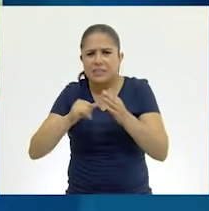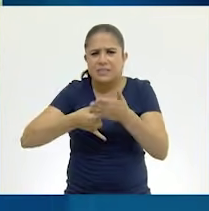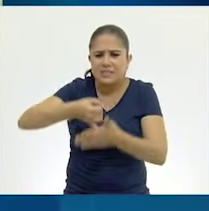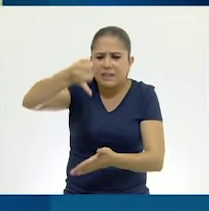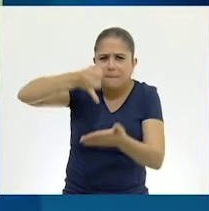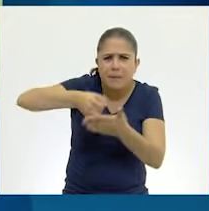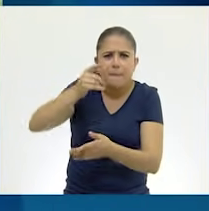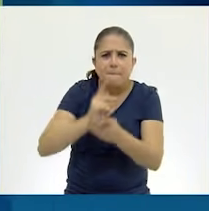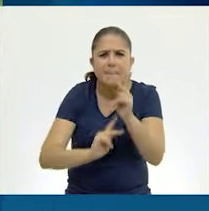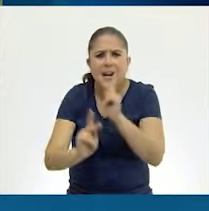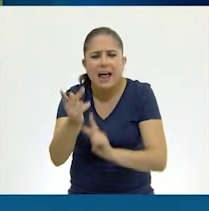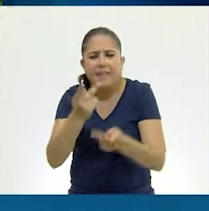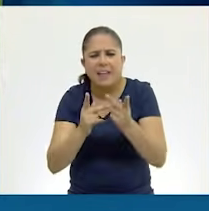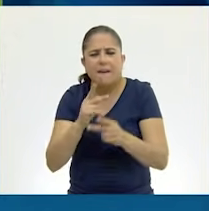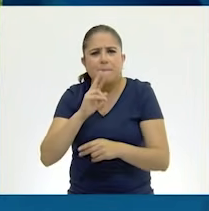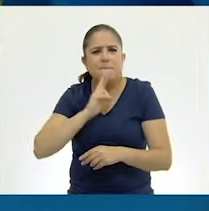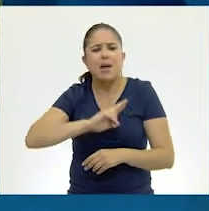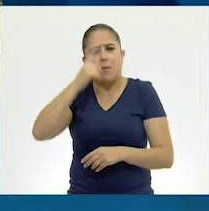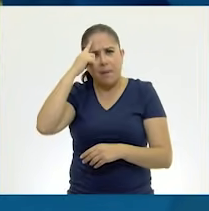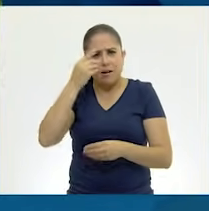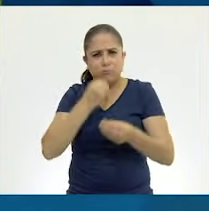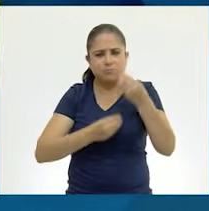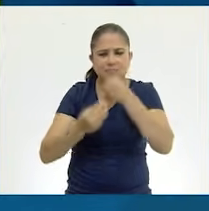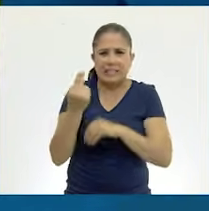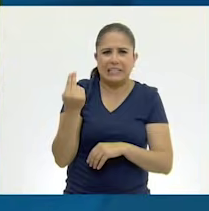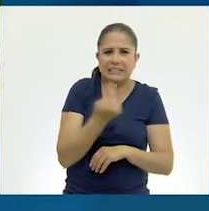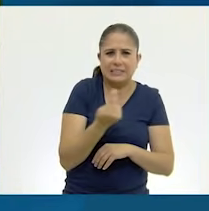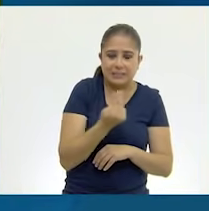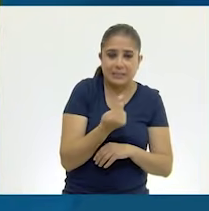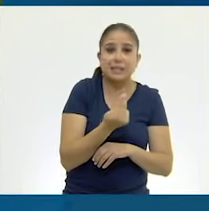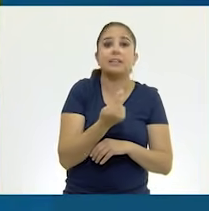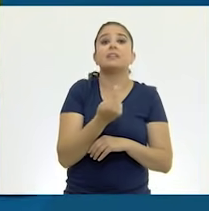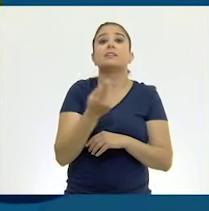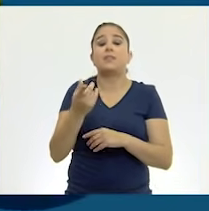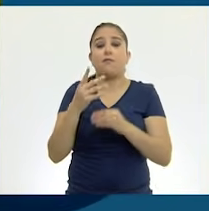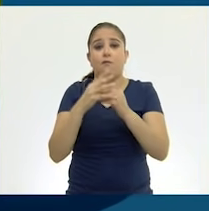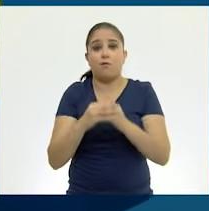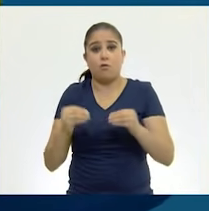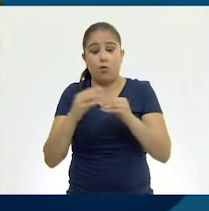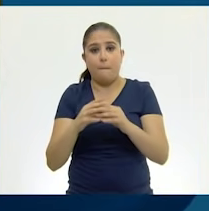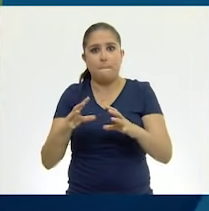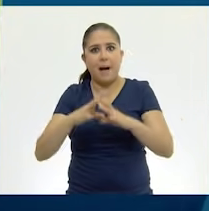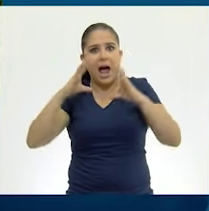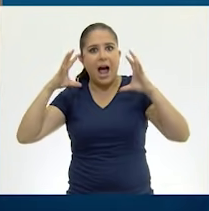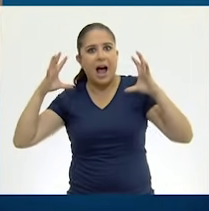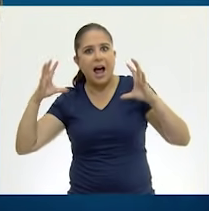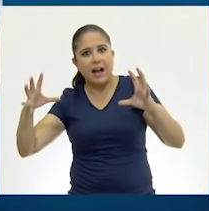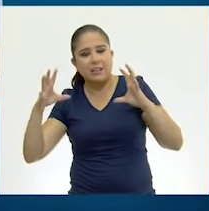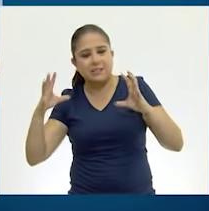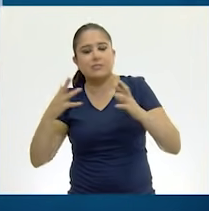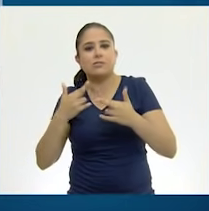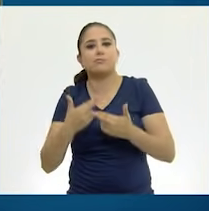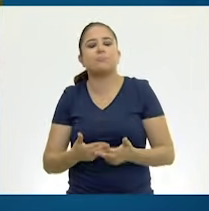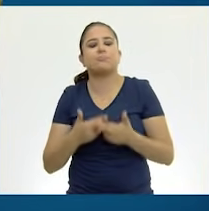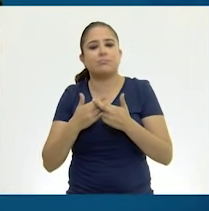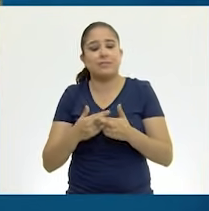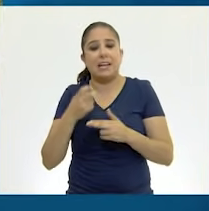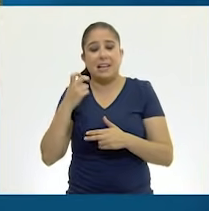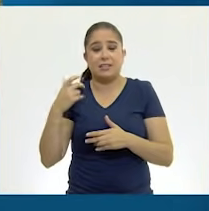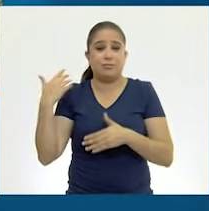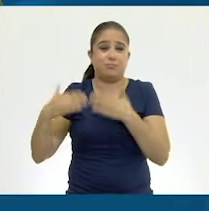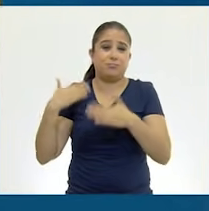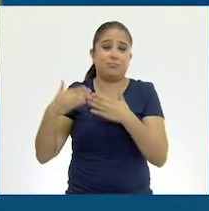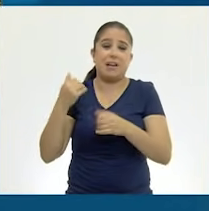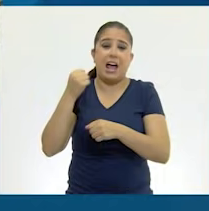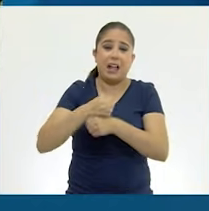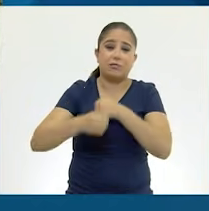plantas que mejor cubrían sus necesidades, por ejemplo, aquellas que daban frutos más grandes. Así, a lo largo de